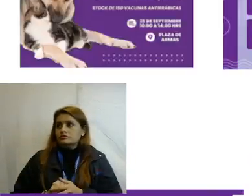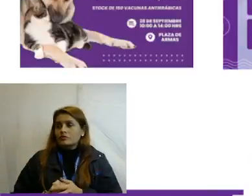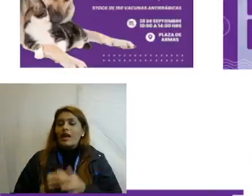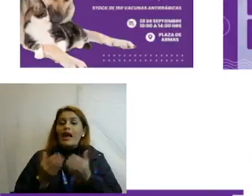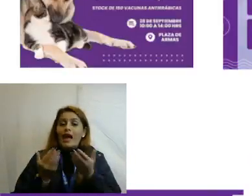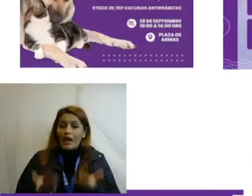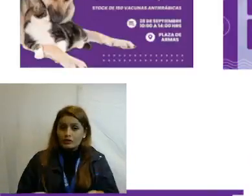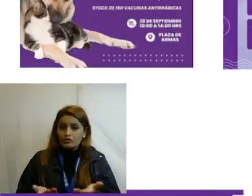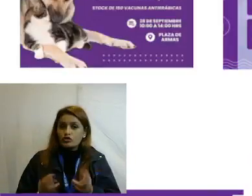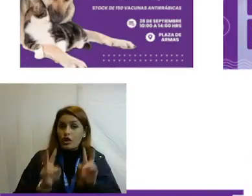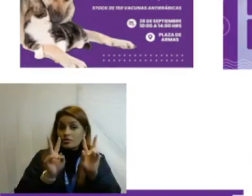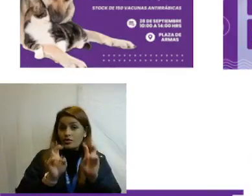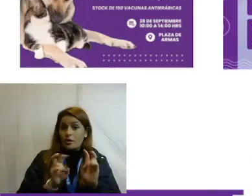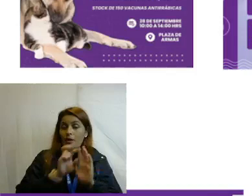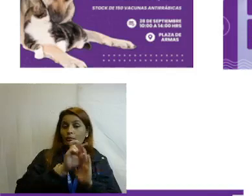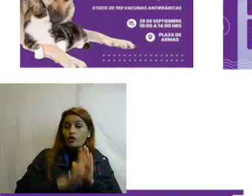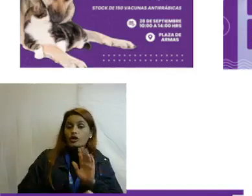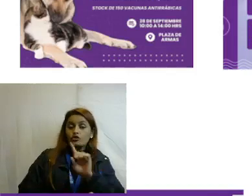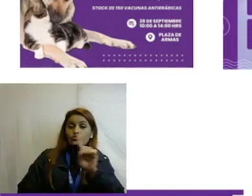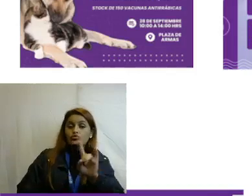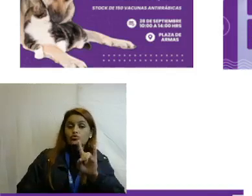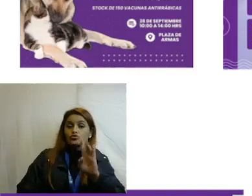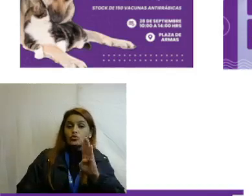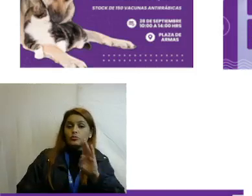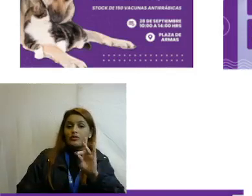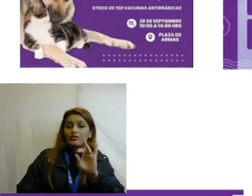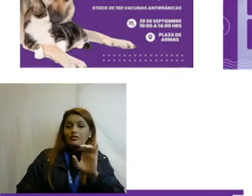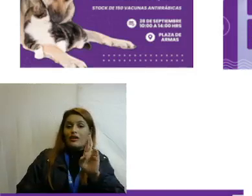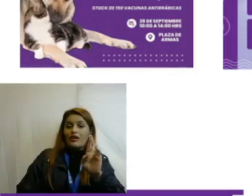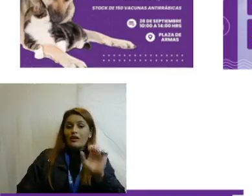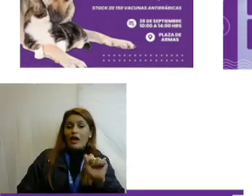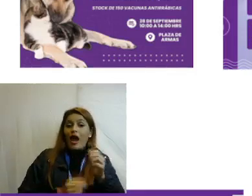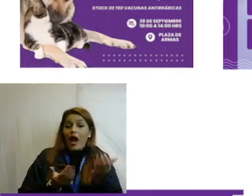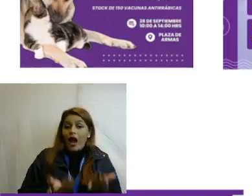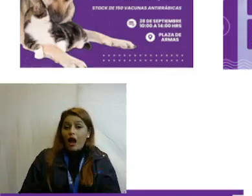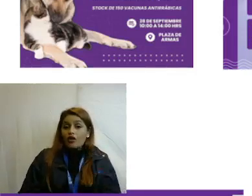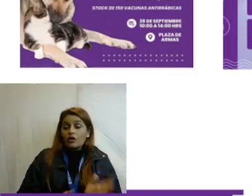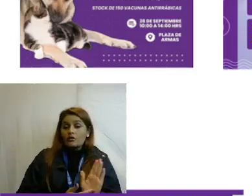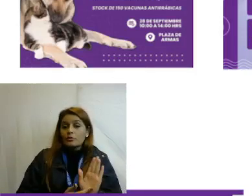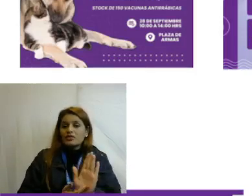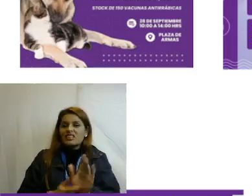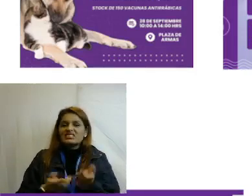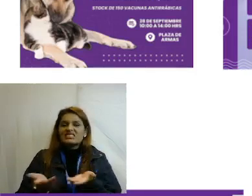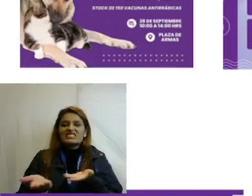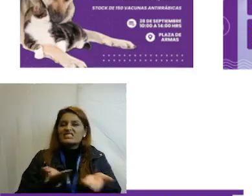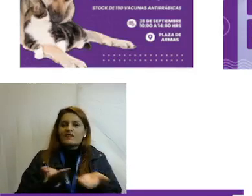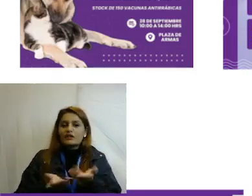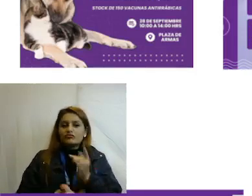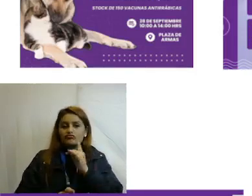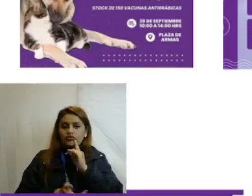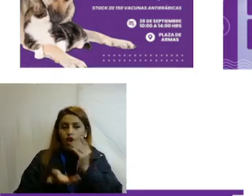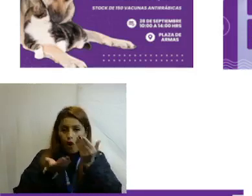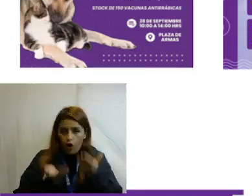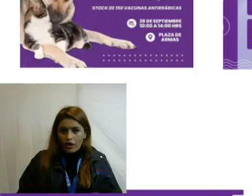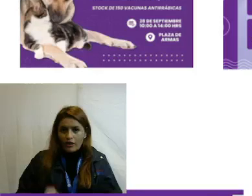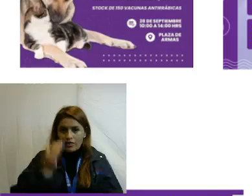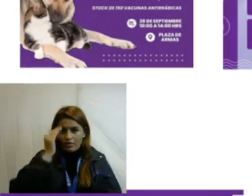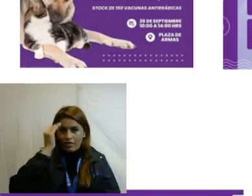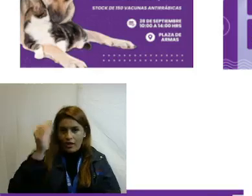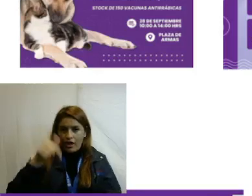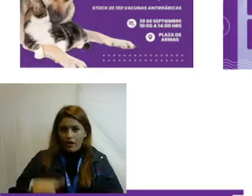Eso es por la parte del proyecto Subdere. A continuación vamos a entregar los servicios veterinarios que dispone hoy en día el Centro